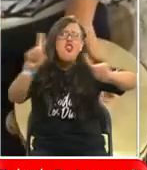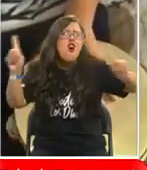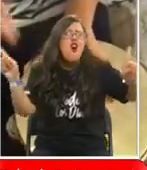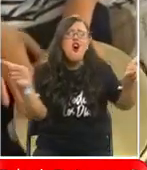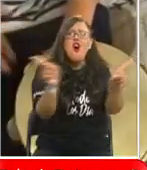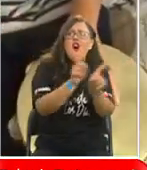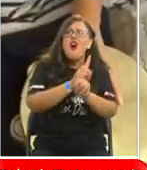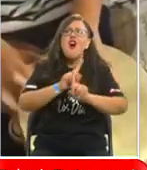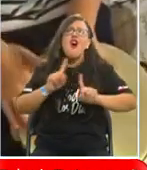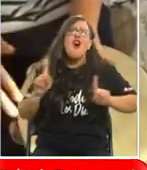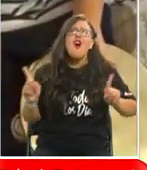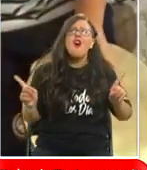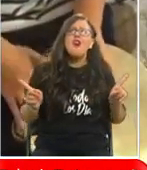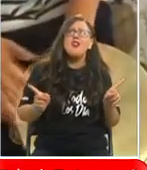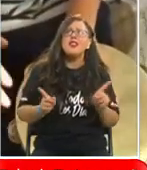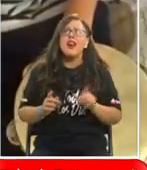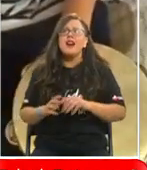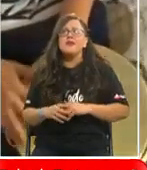hay.